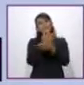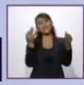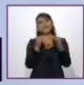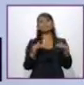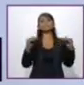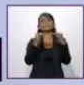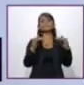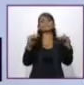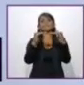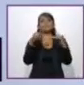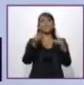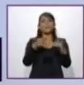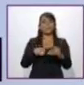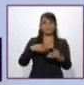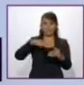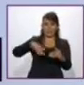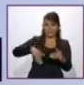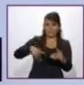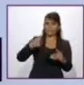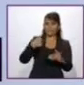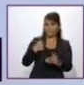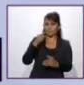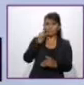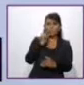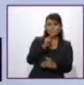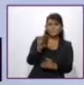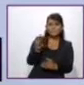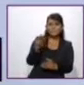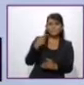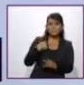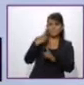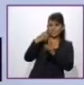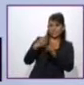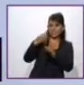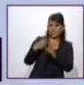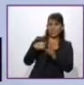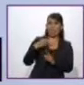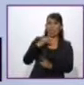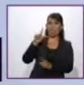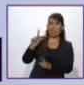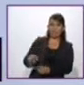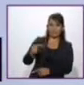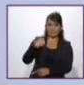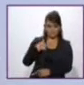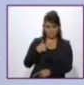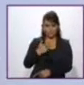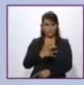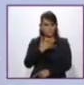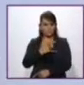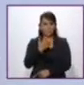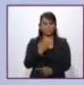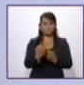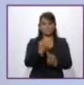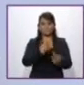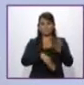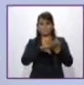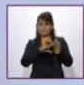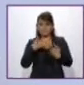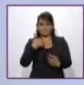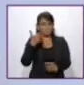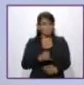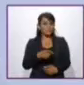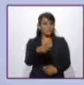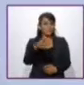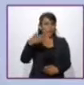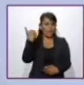ya van varias veces en la que por lo menos yo me siento criticado, denostado o golpeado. Ahorita usted acaba de mencionar que